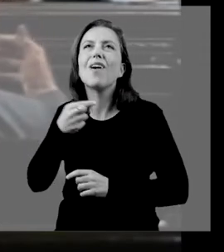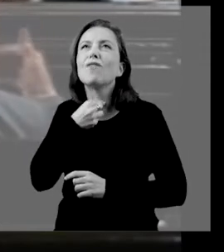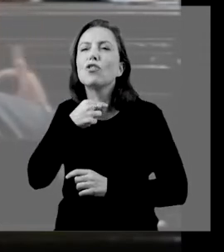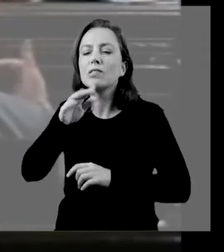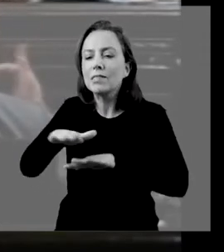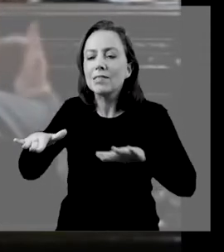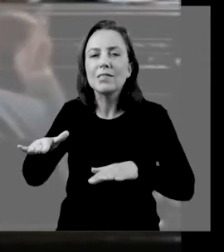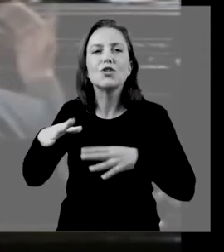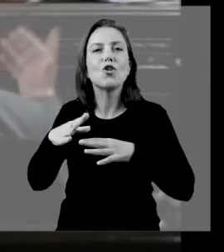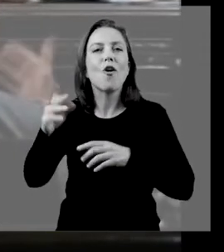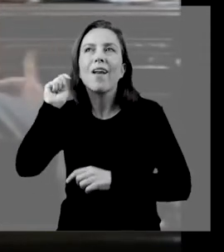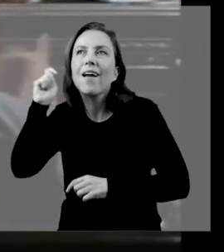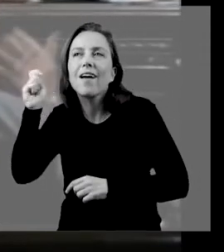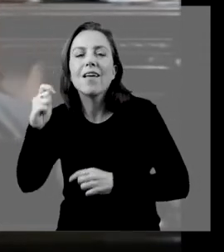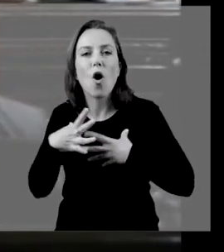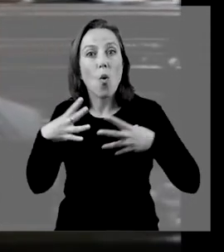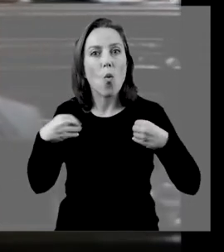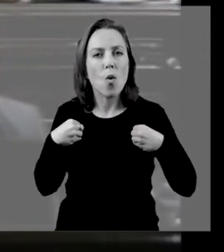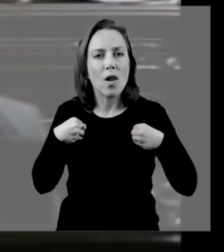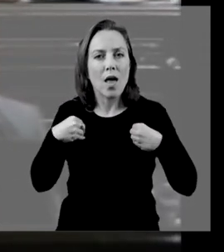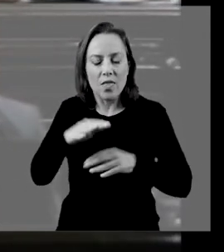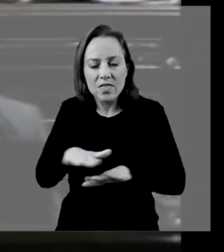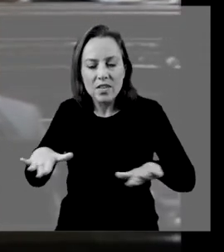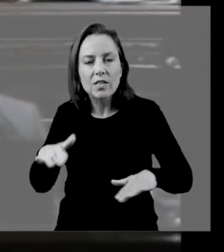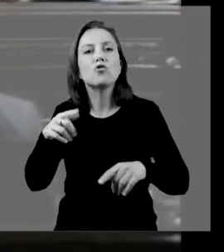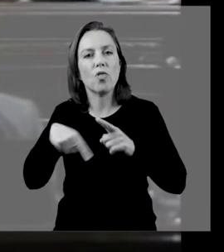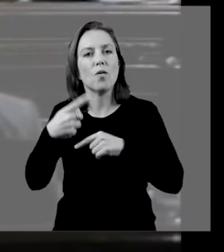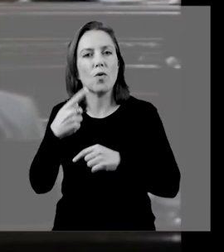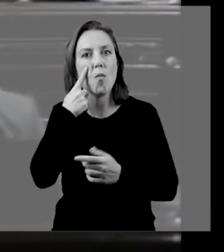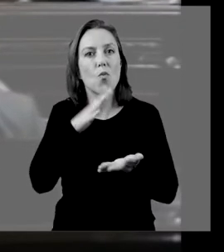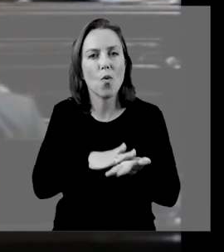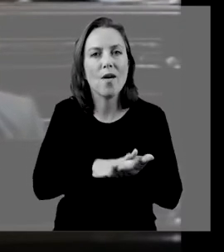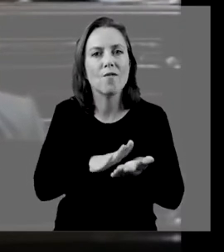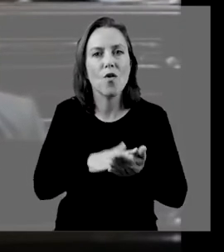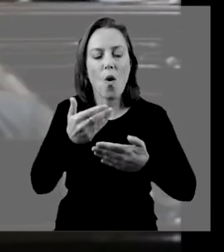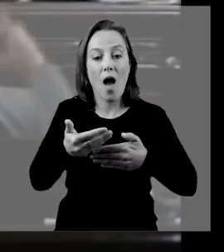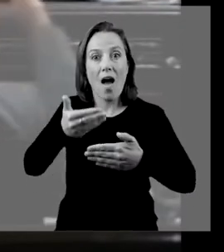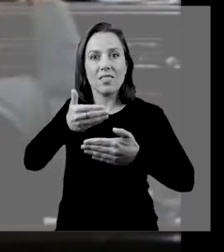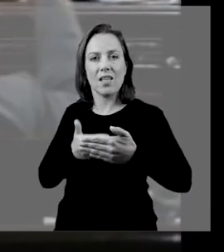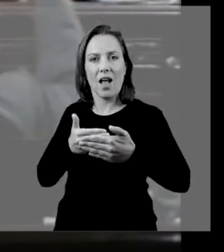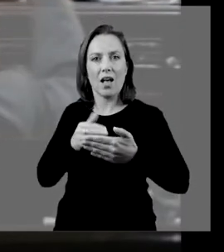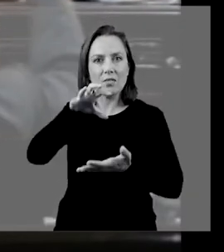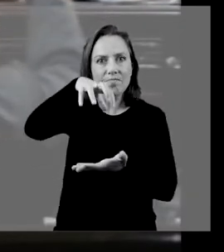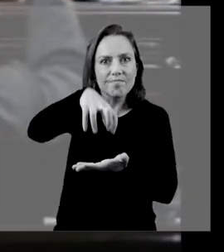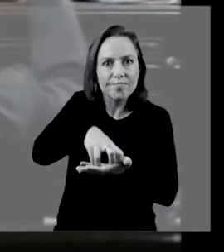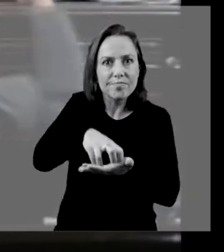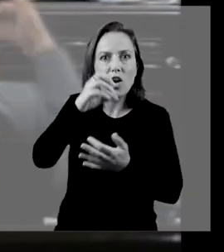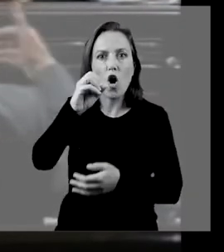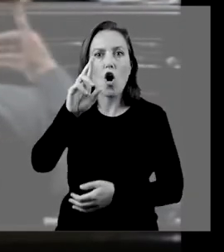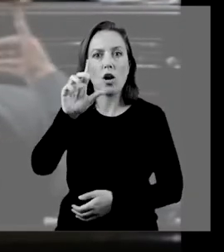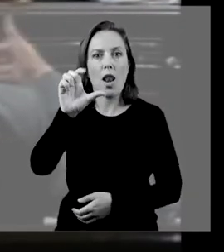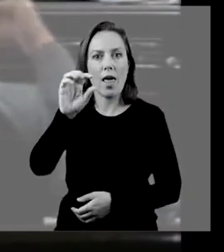que justo hay en la parte de atrás de Orletti, luego lo puedo comprobar. Entonces me doy cuenta que ese es el local que